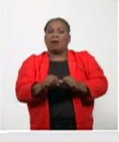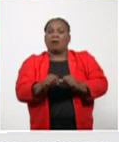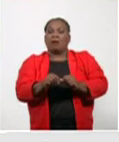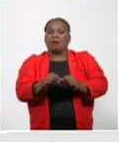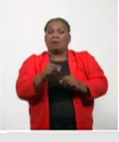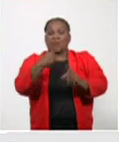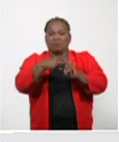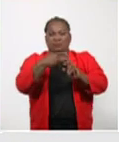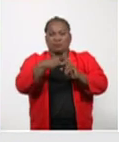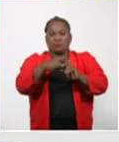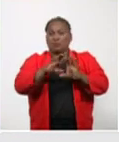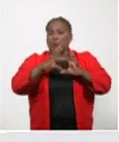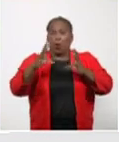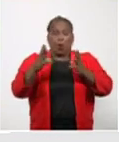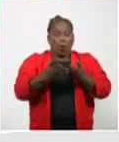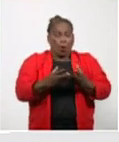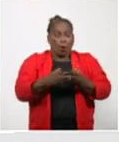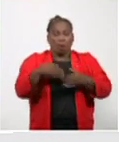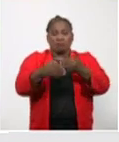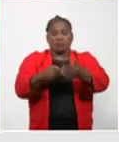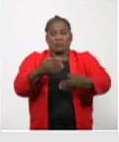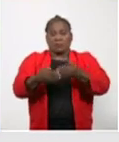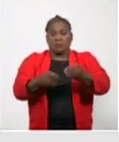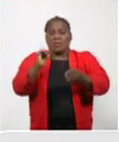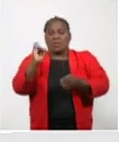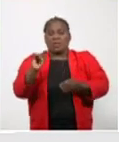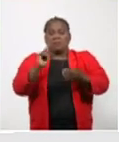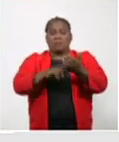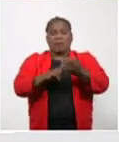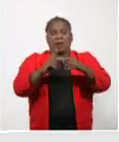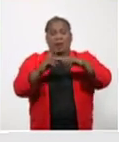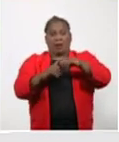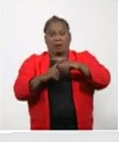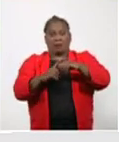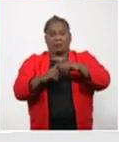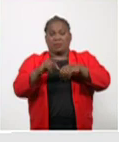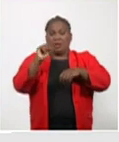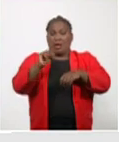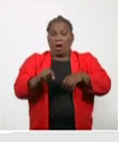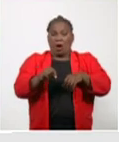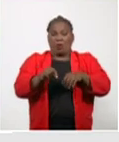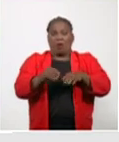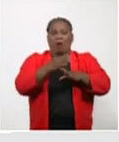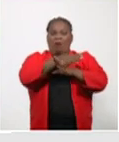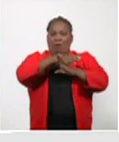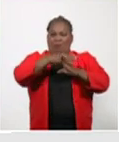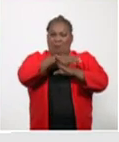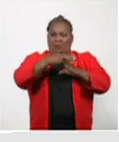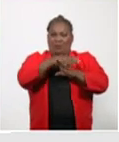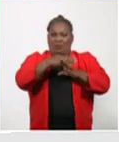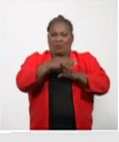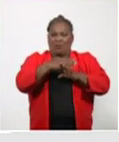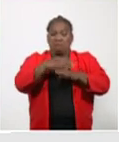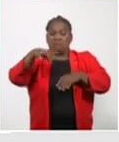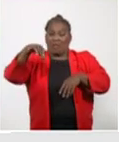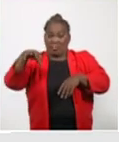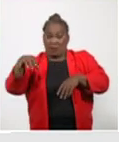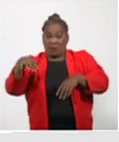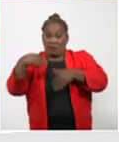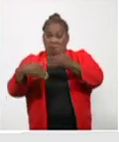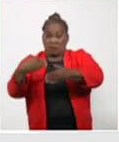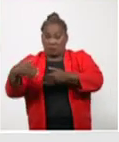IPK. Ahora se comparte. Su laboratorio procesa un número de las muestras y el IPK las